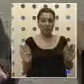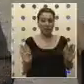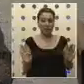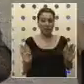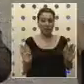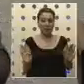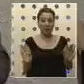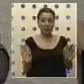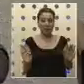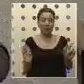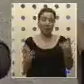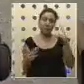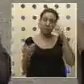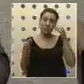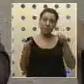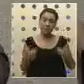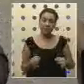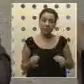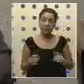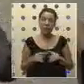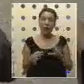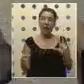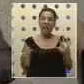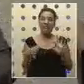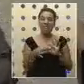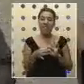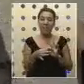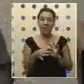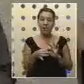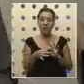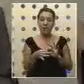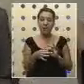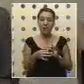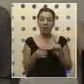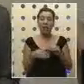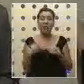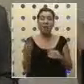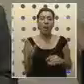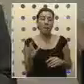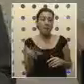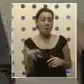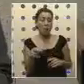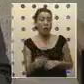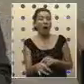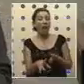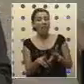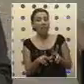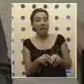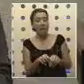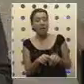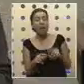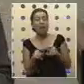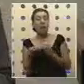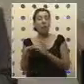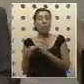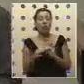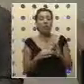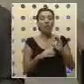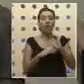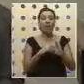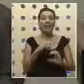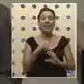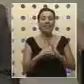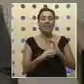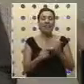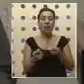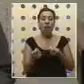acaba la arbitrariedad y el vínculo y la decisión de bonificar a familias en función de ciclos